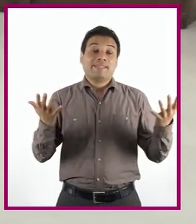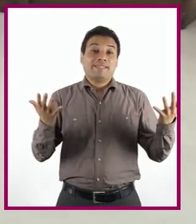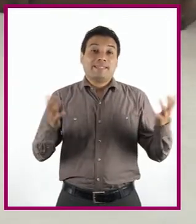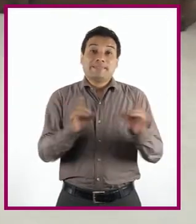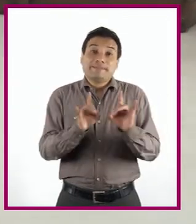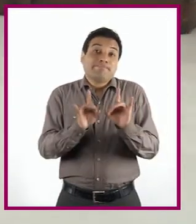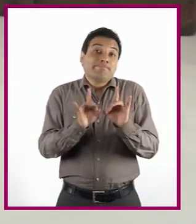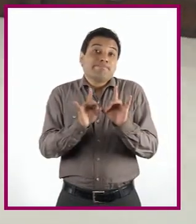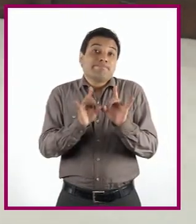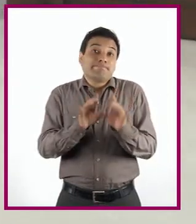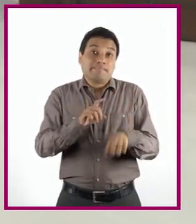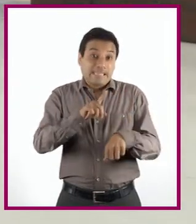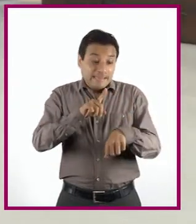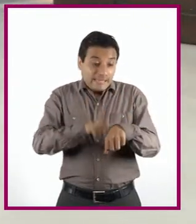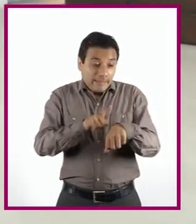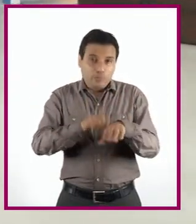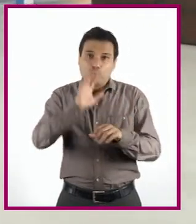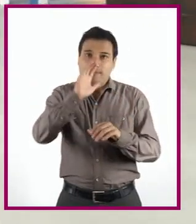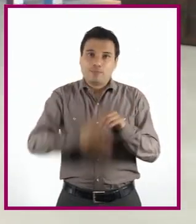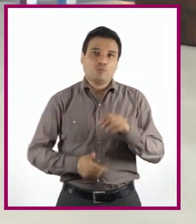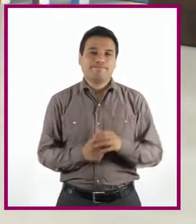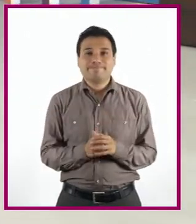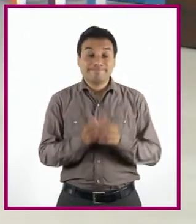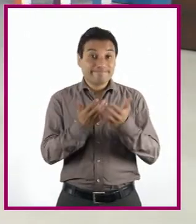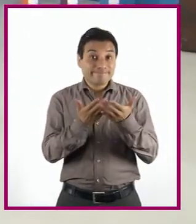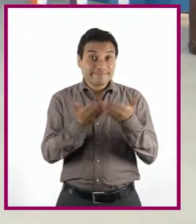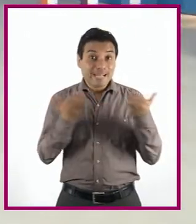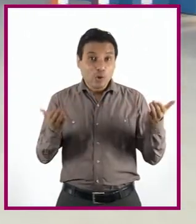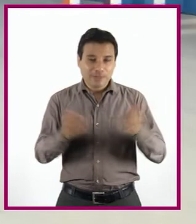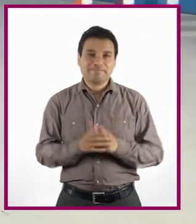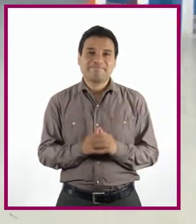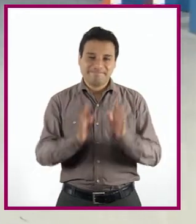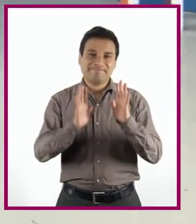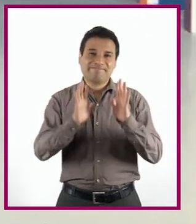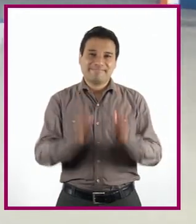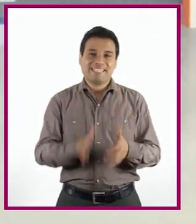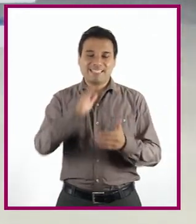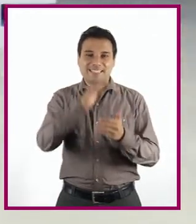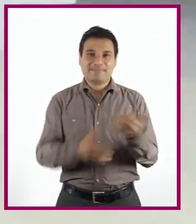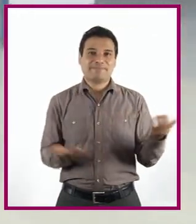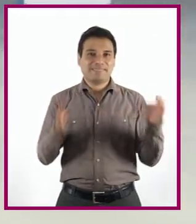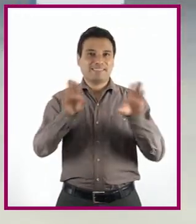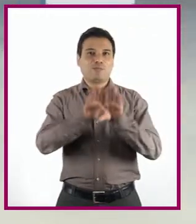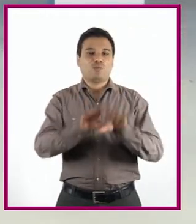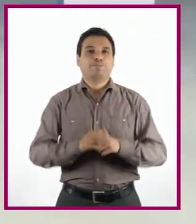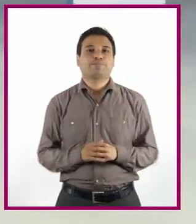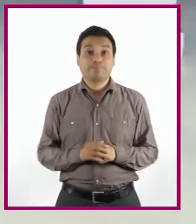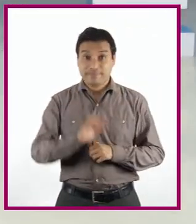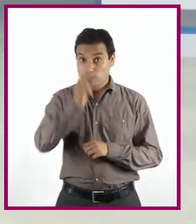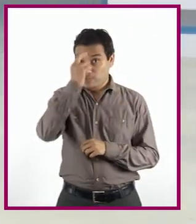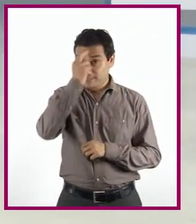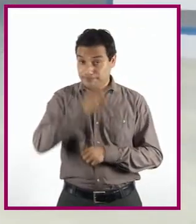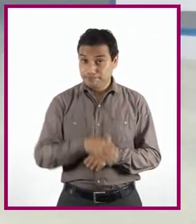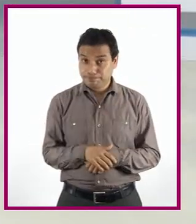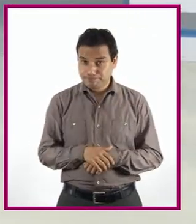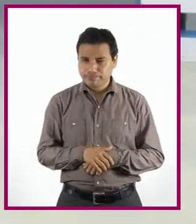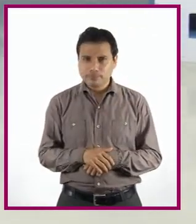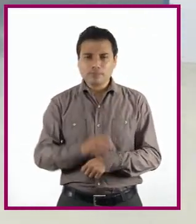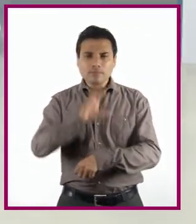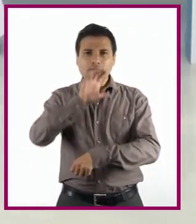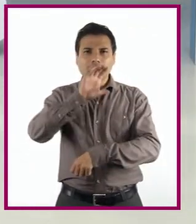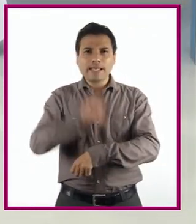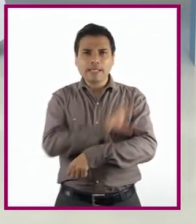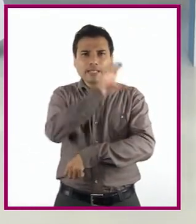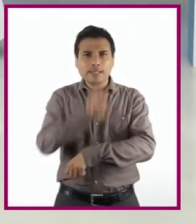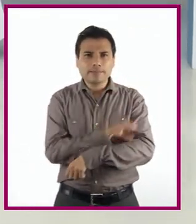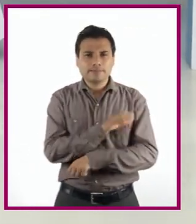Desafortunadamente, se nos agotó el tiempo. Llegó el momento de concluir esta sesión. Recordemos, la energía es